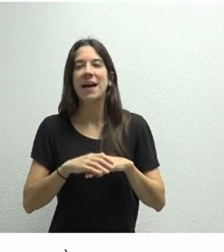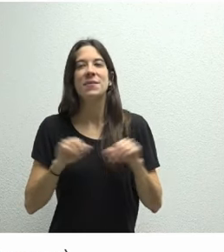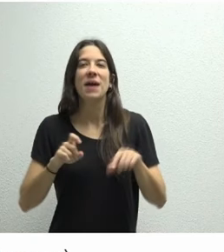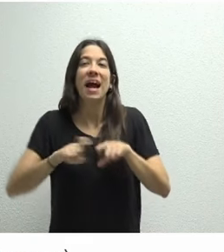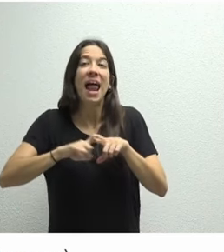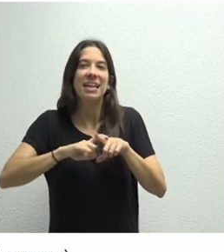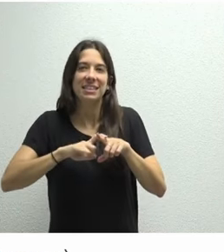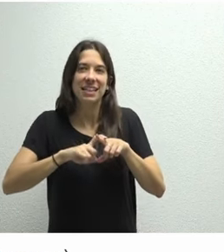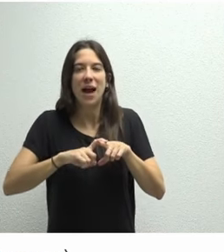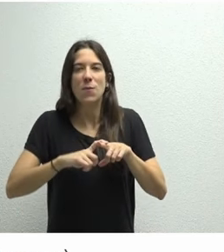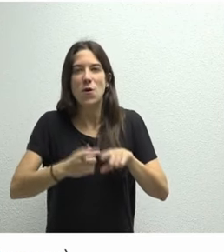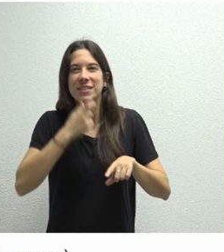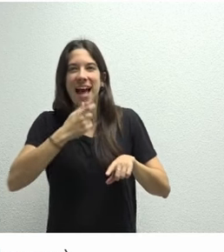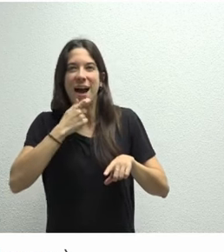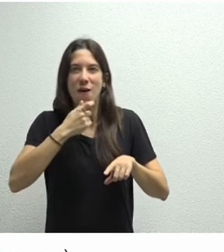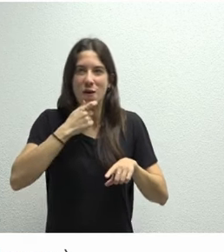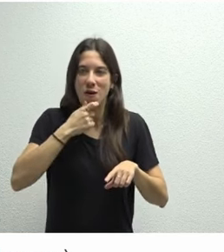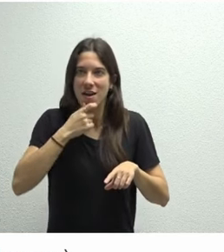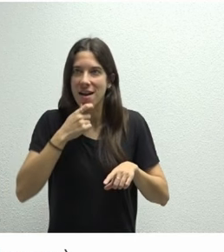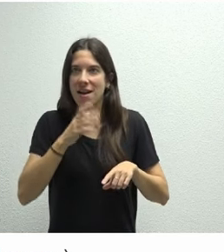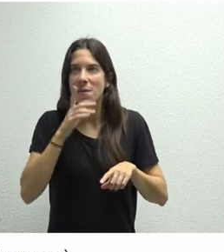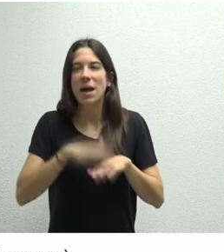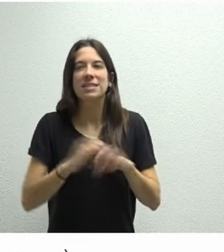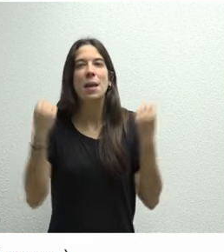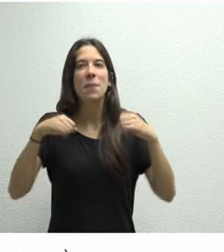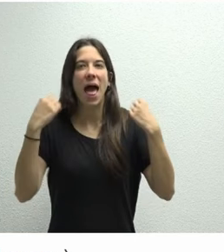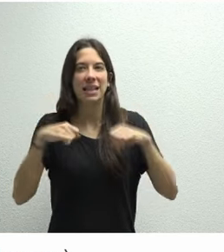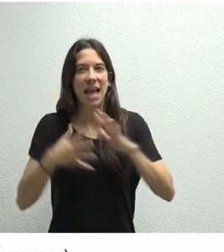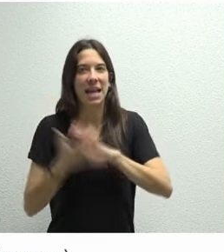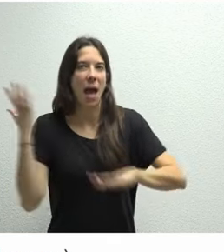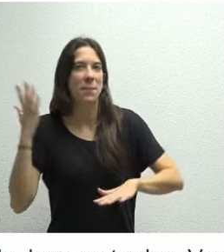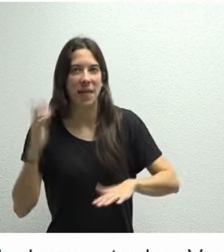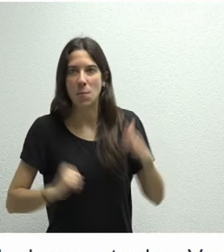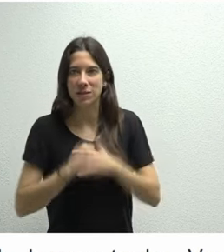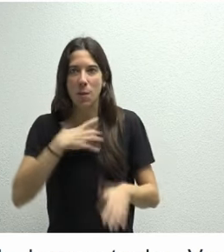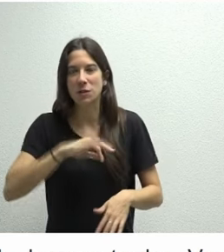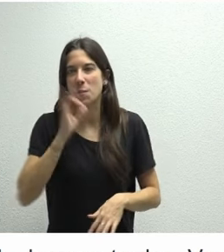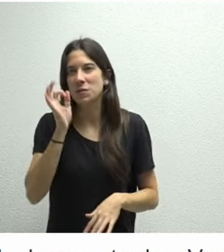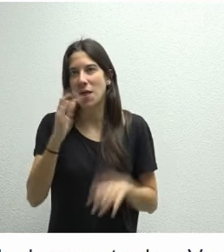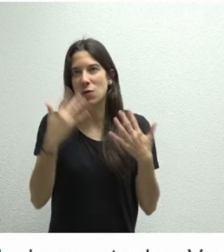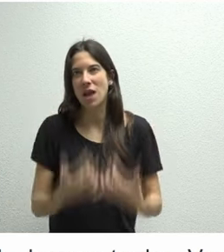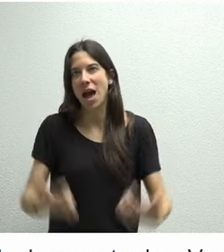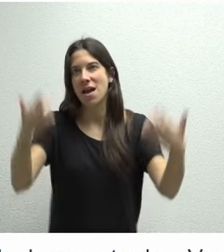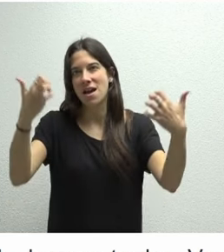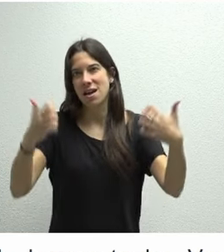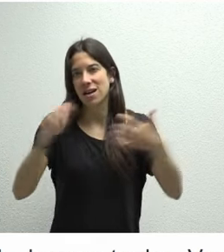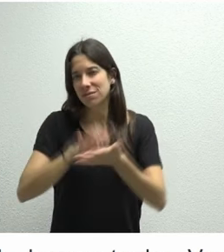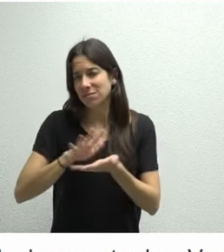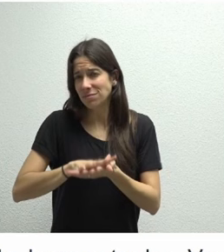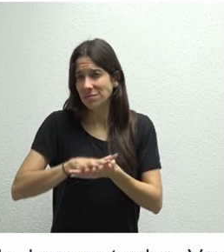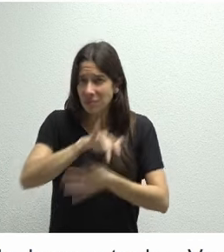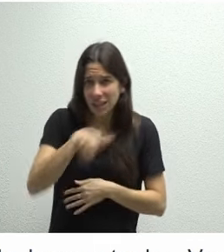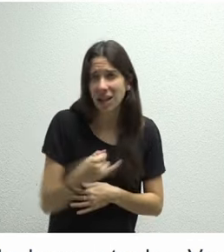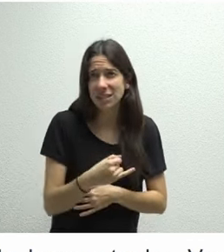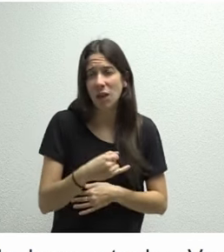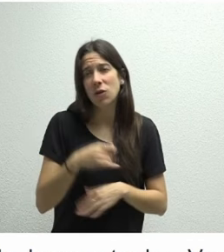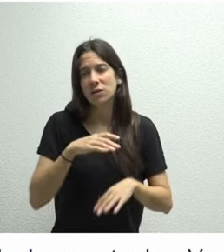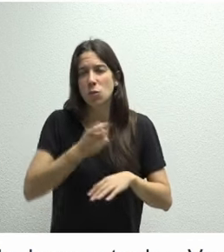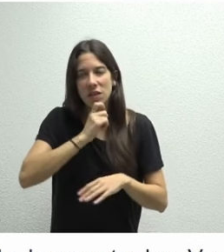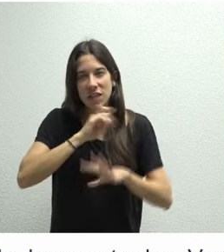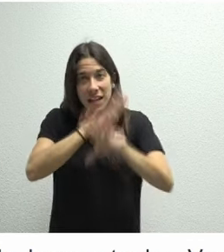más directa porque es difícil ya un auditorio que está muy cansado Después de tanto tiempo eh resumir algo que creo que es importante que sepáis